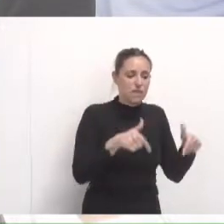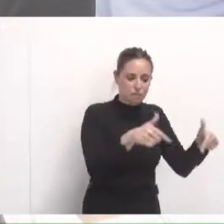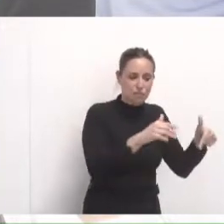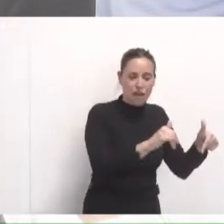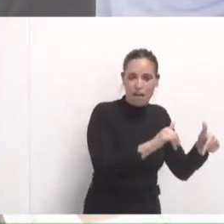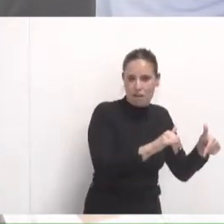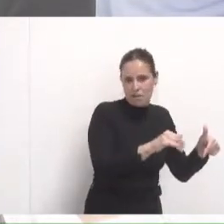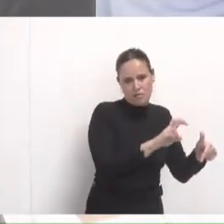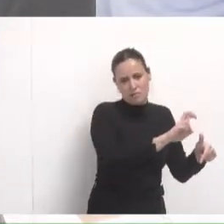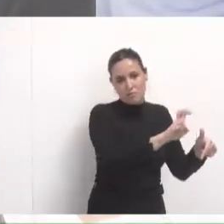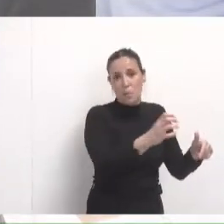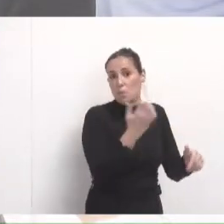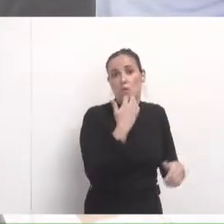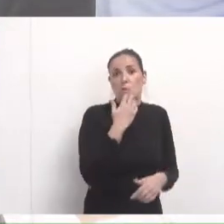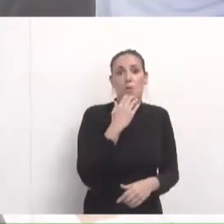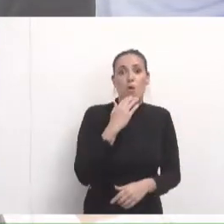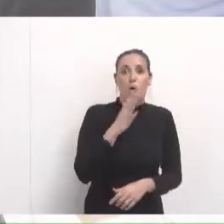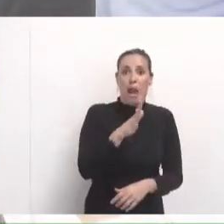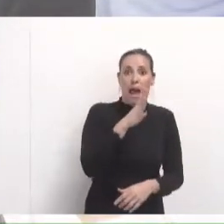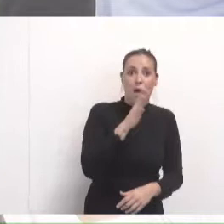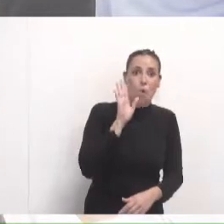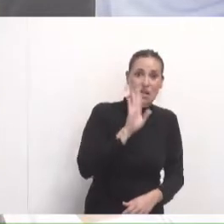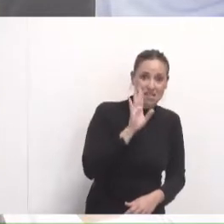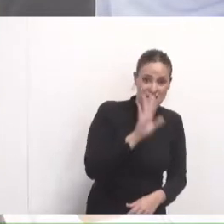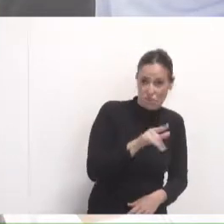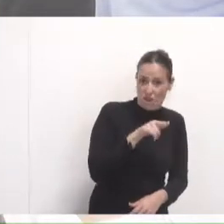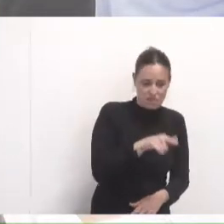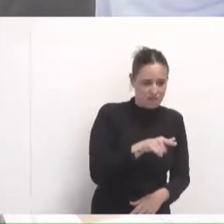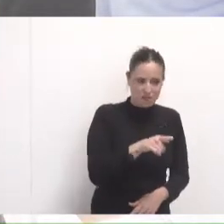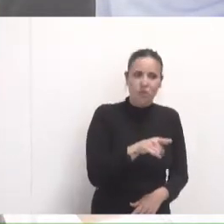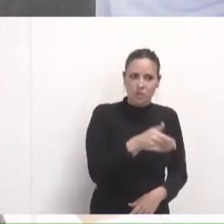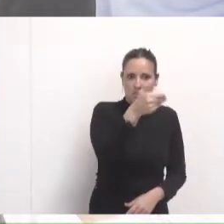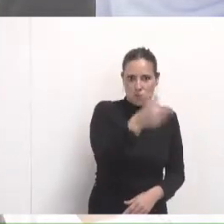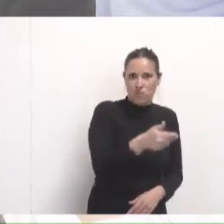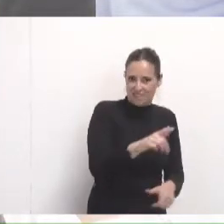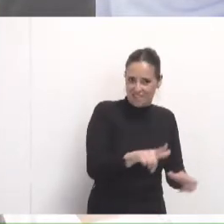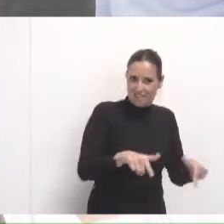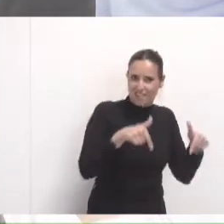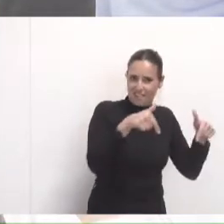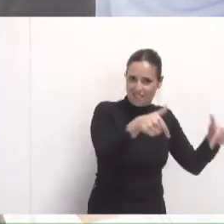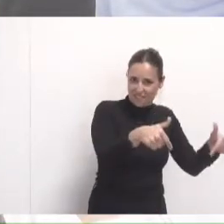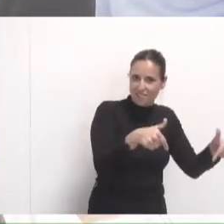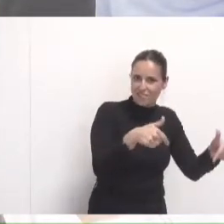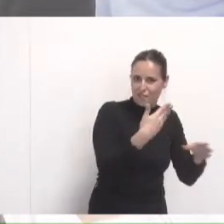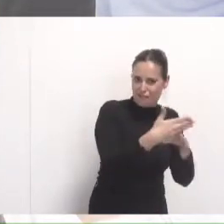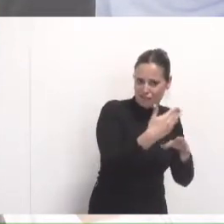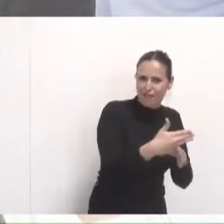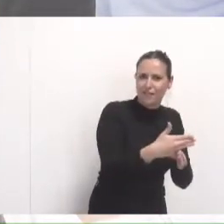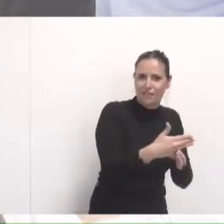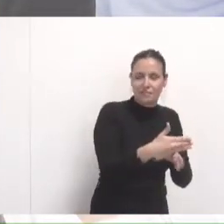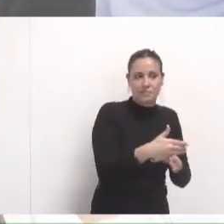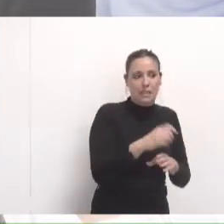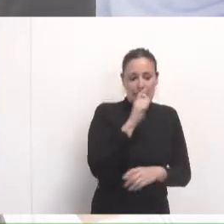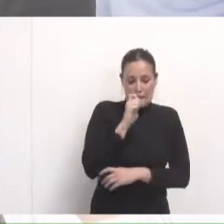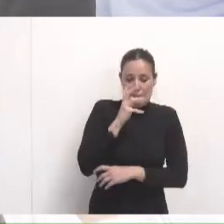residuales son otro tipo de residuos en el que también se ha trabajado durante este mandato. Y tenemos que tener en cuenta, como digo, esa